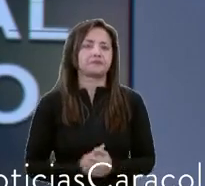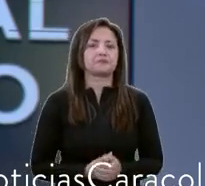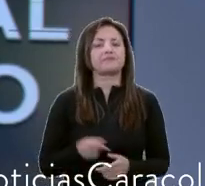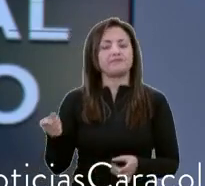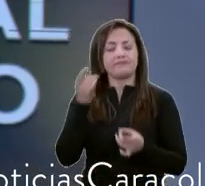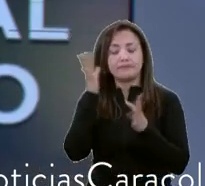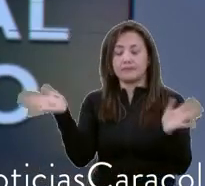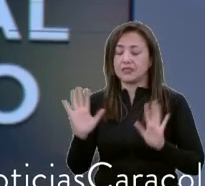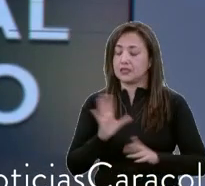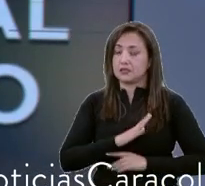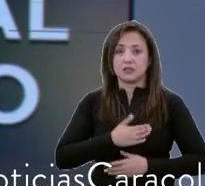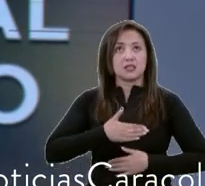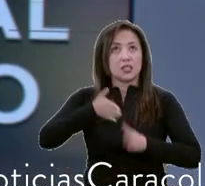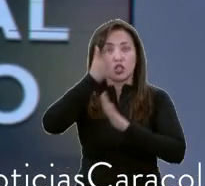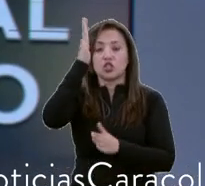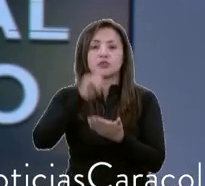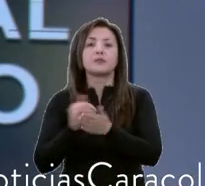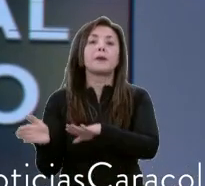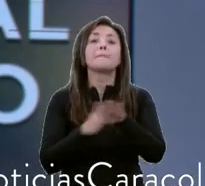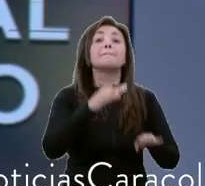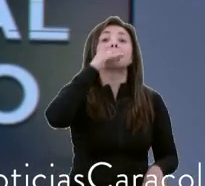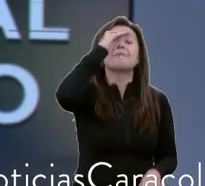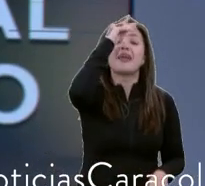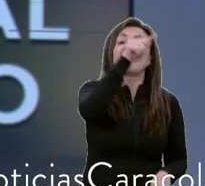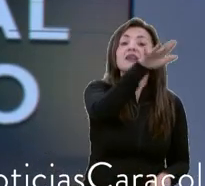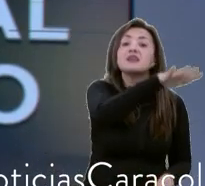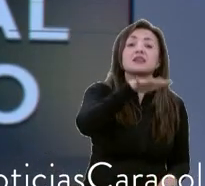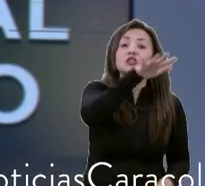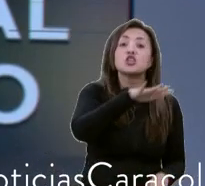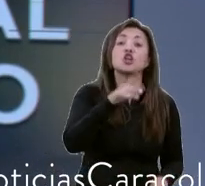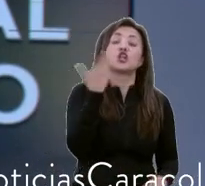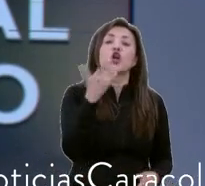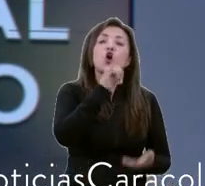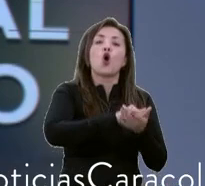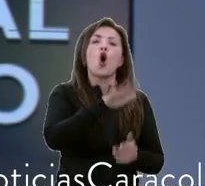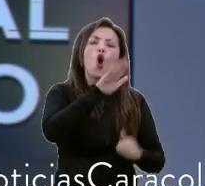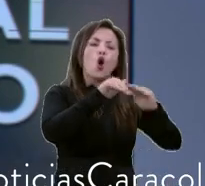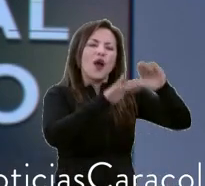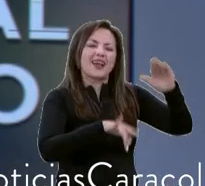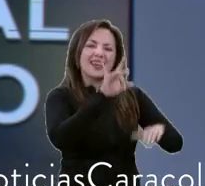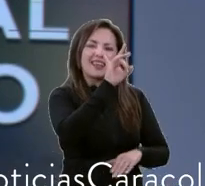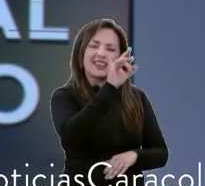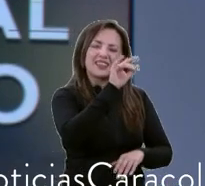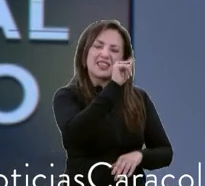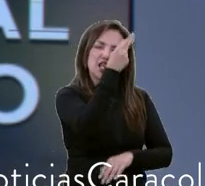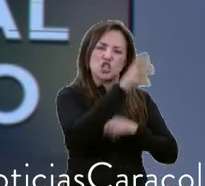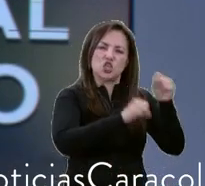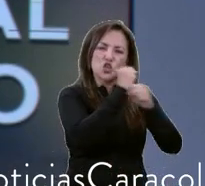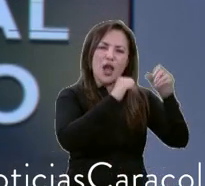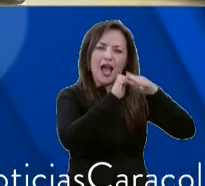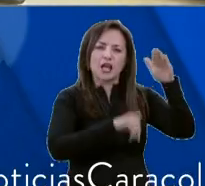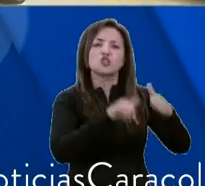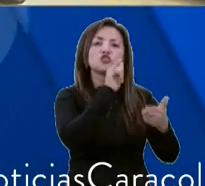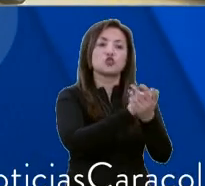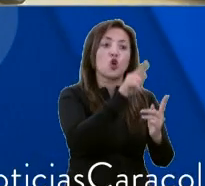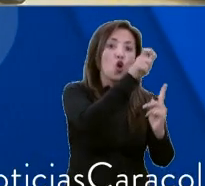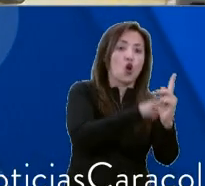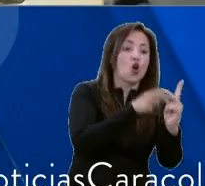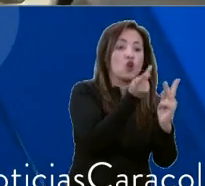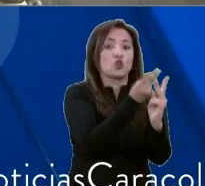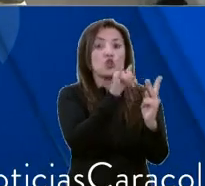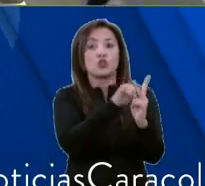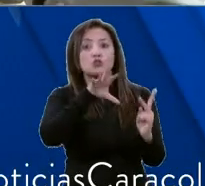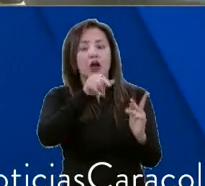Y en Medellín, un menor de edad murió en un presunto caso de hurto en el barrio El Poblado. Otro hombre también resultó herido y uno de los ladrones huyó del